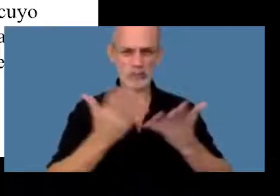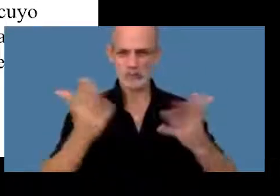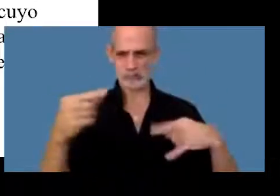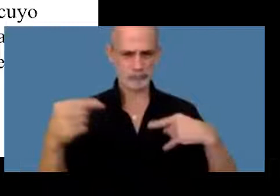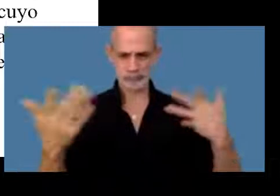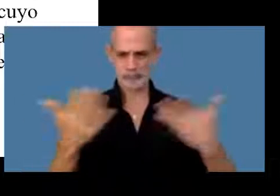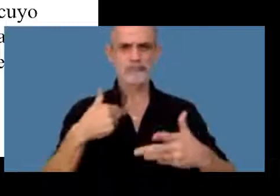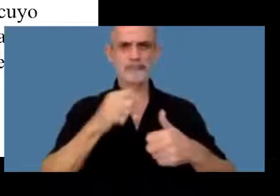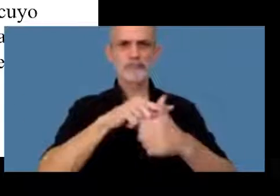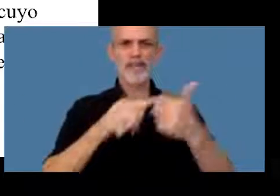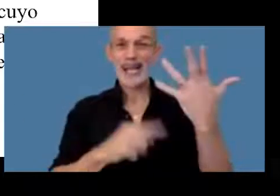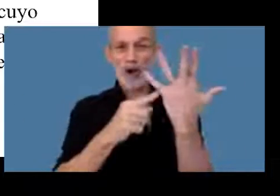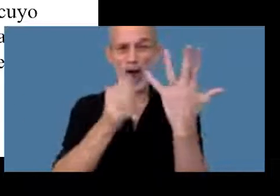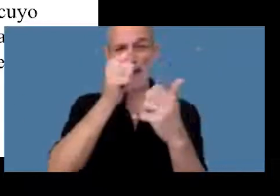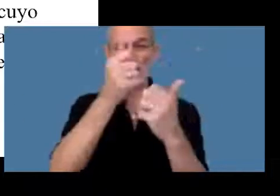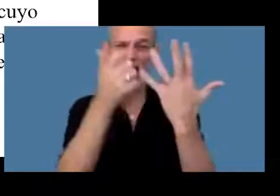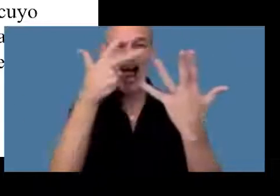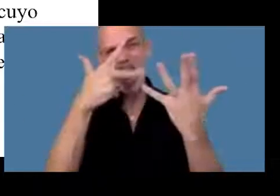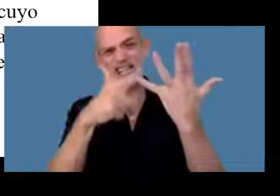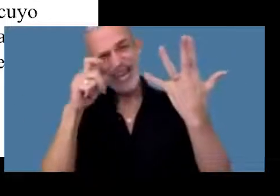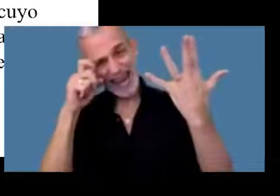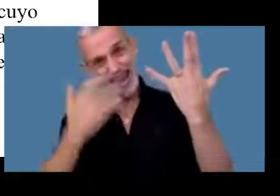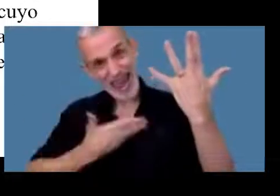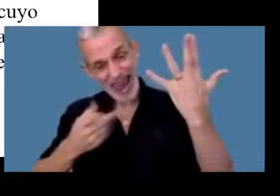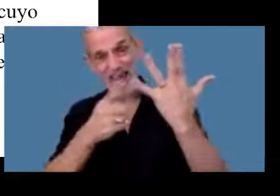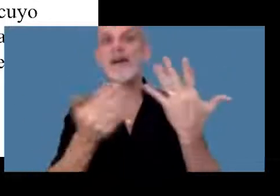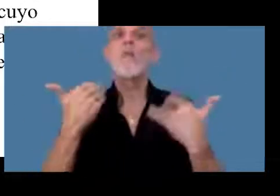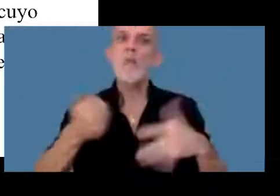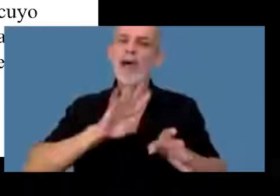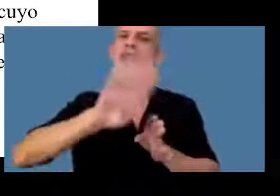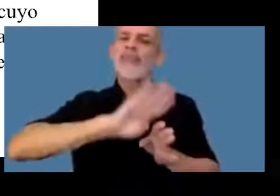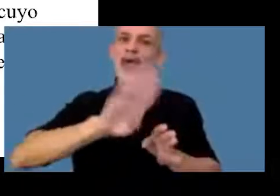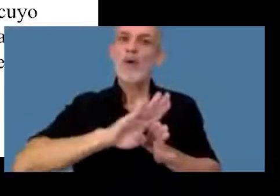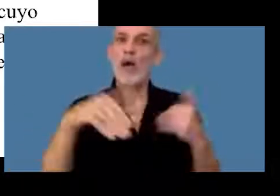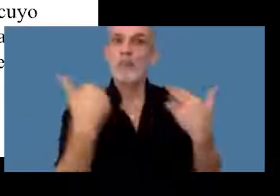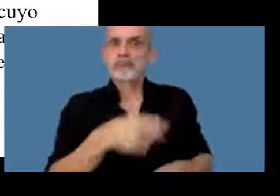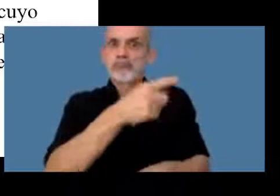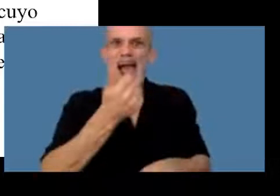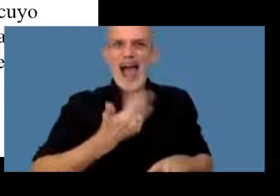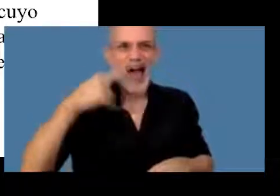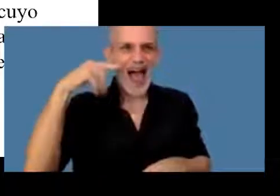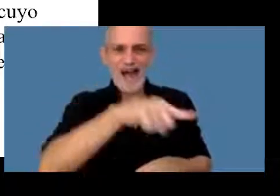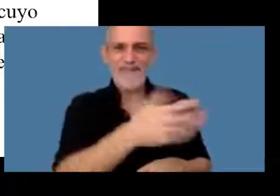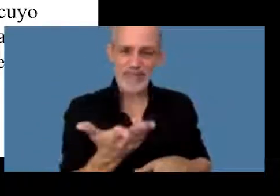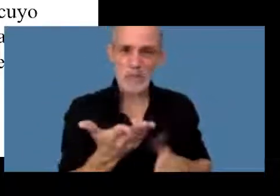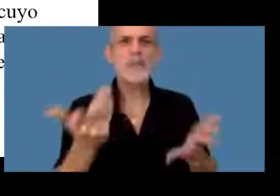categorías muy altas y es probable que hubiera generado una deuda en favor del fisco, esa deuda se va, de acuerdo